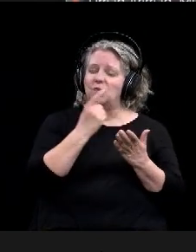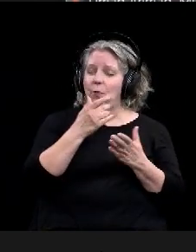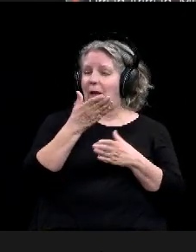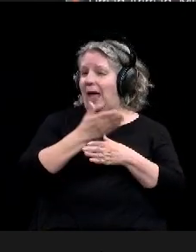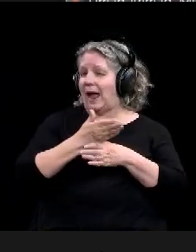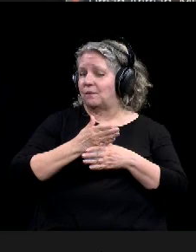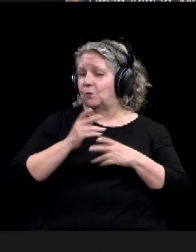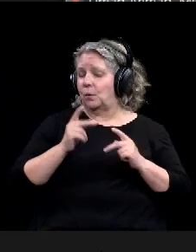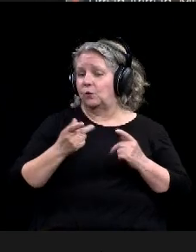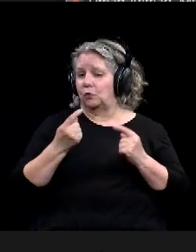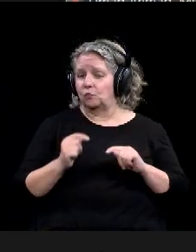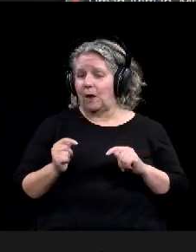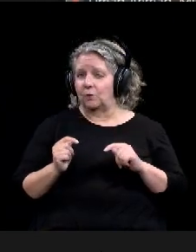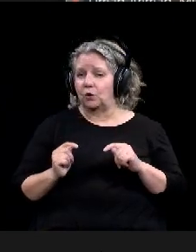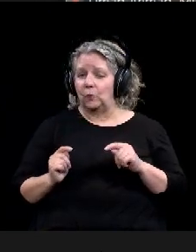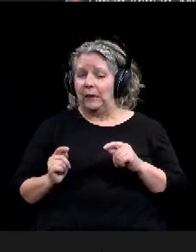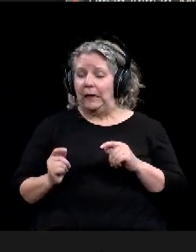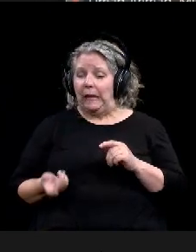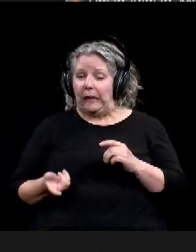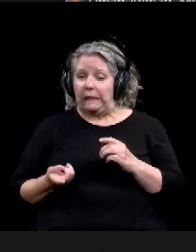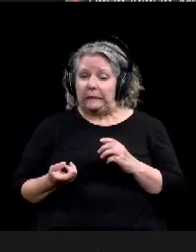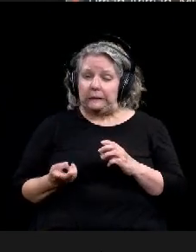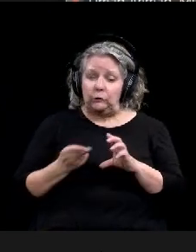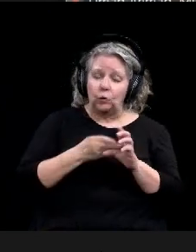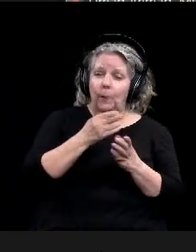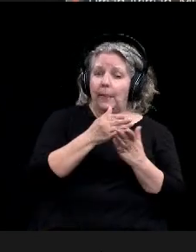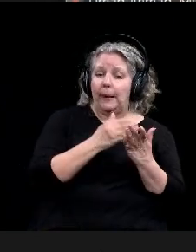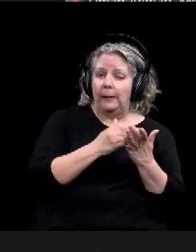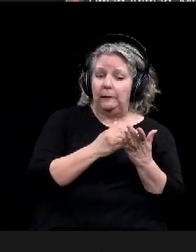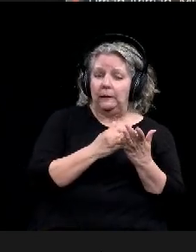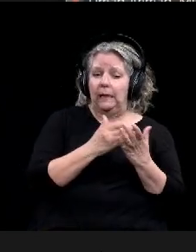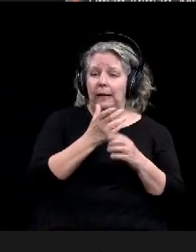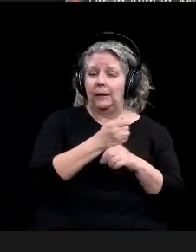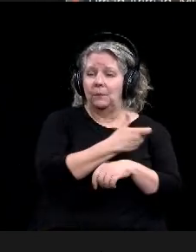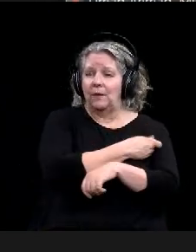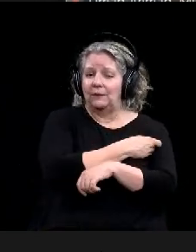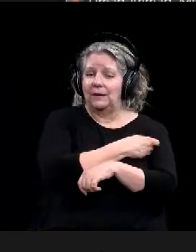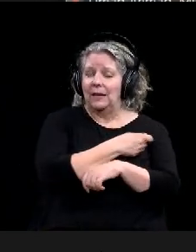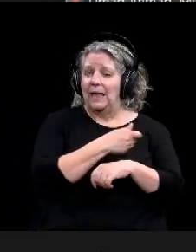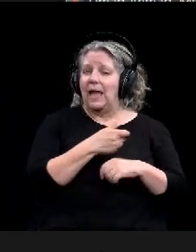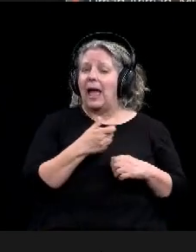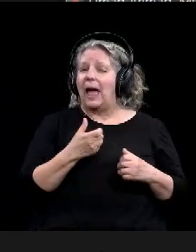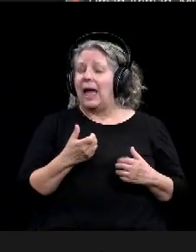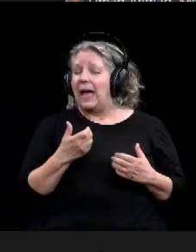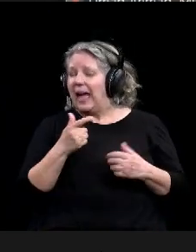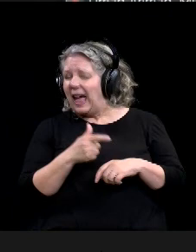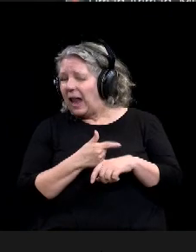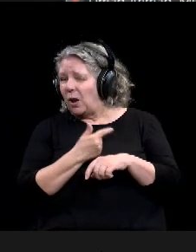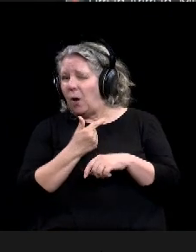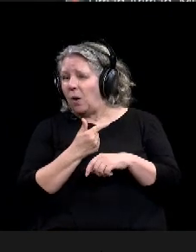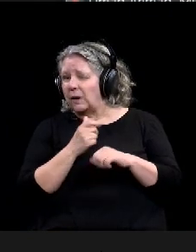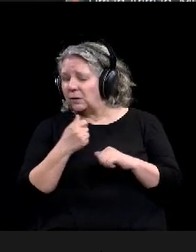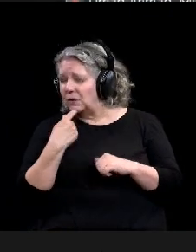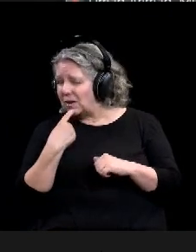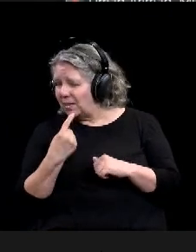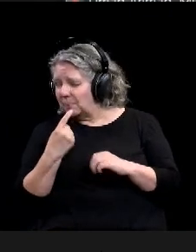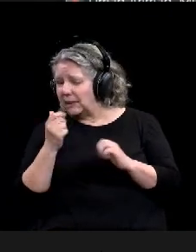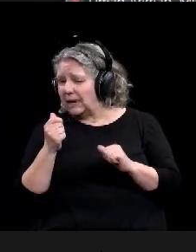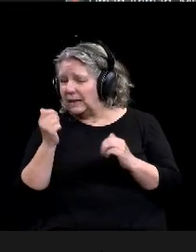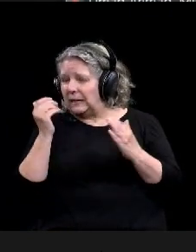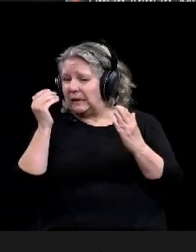hay algún modo de tiempo que es si va a haber un tiempo donde vamos a ver